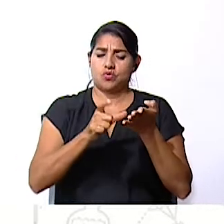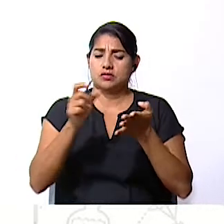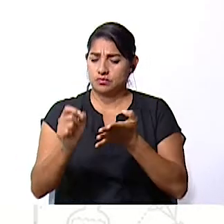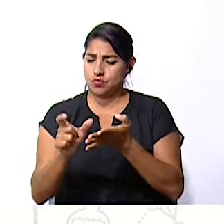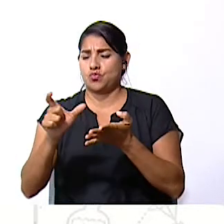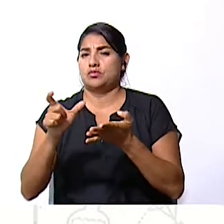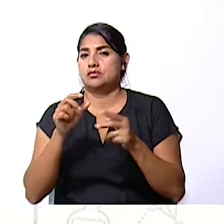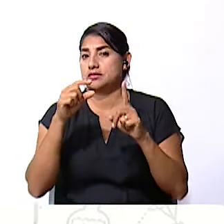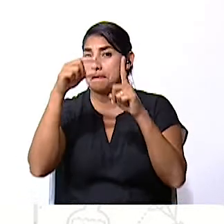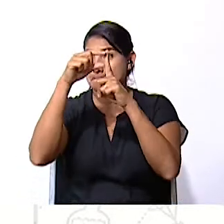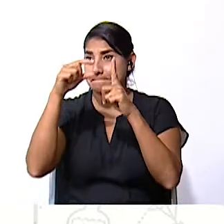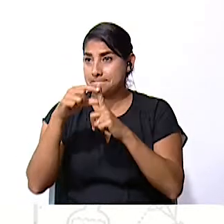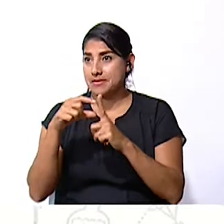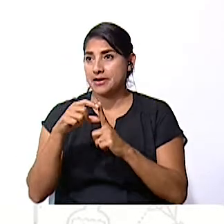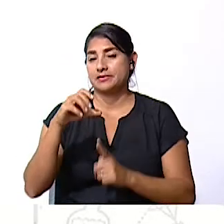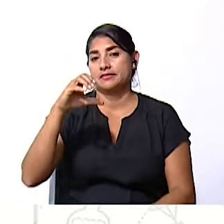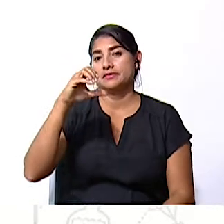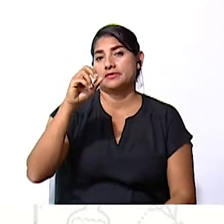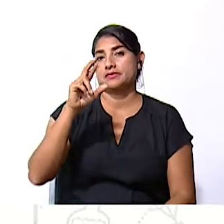A ver.